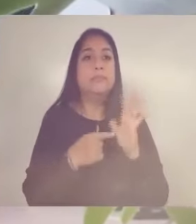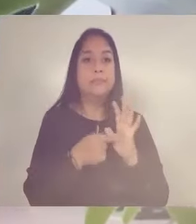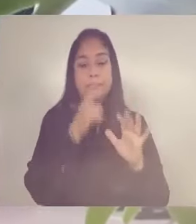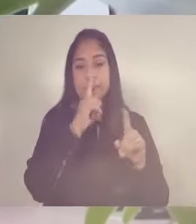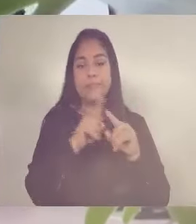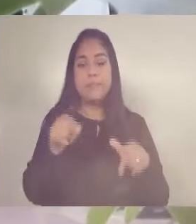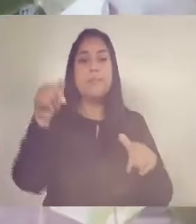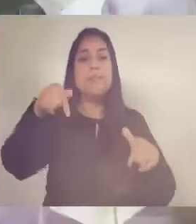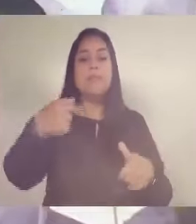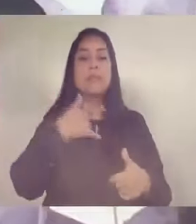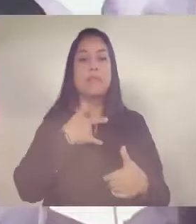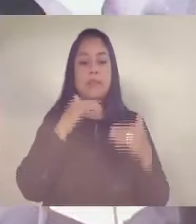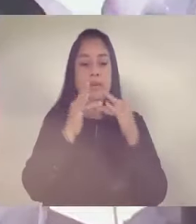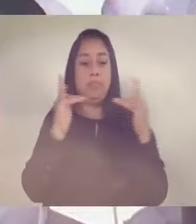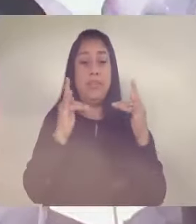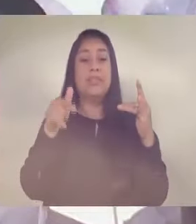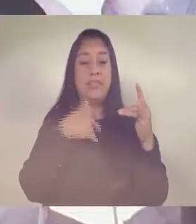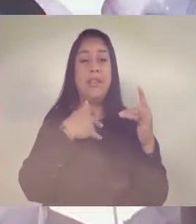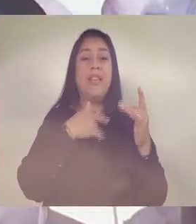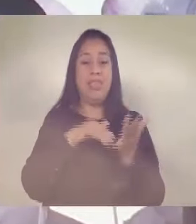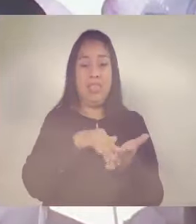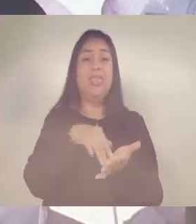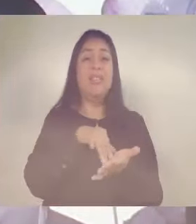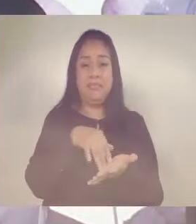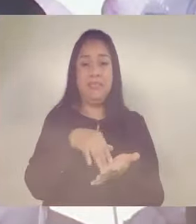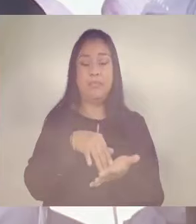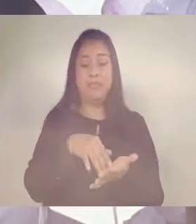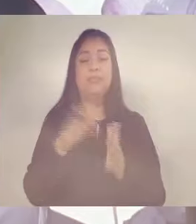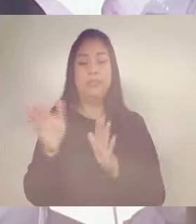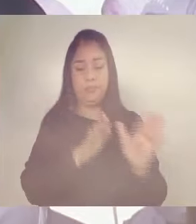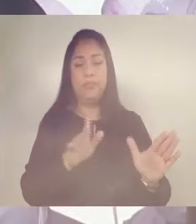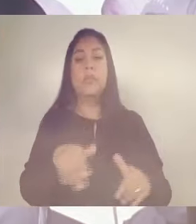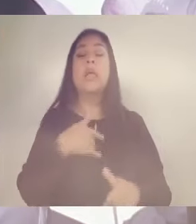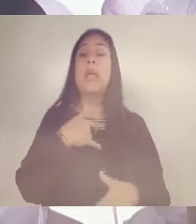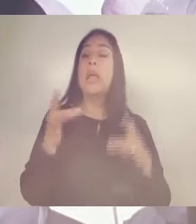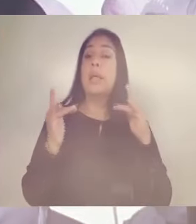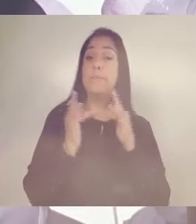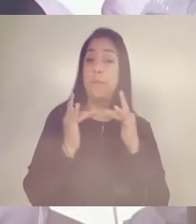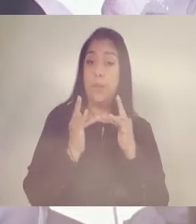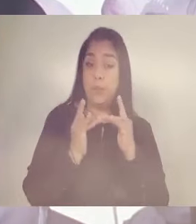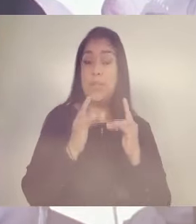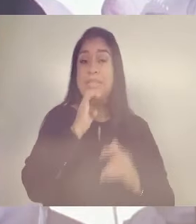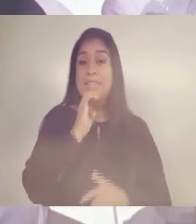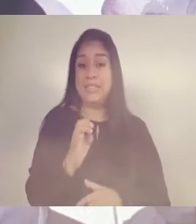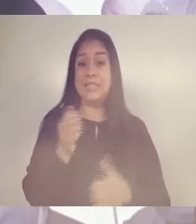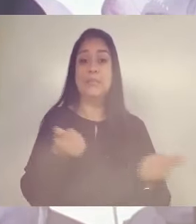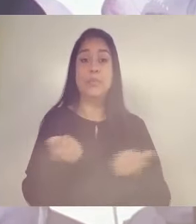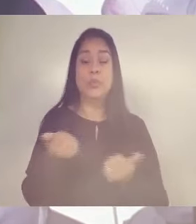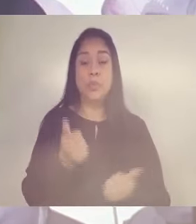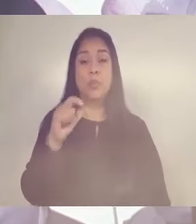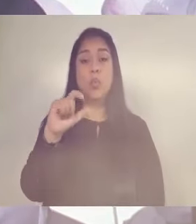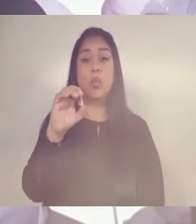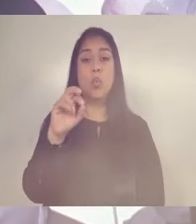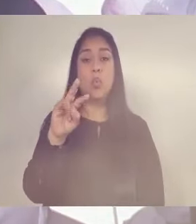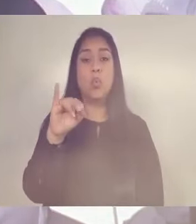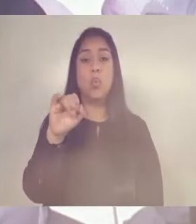estamos ante un puente que tiene ciertas fragilidades. Ok, el puente es de administrado por Covial,